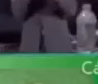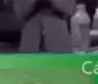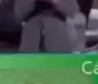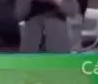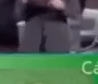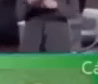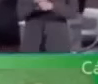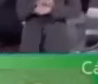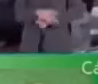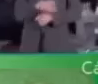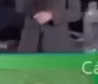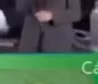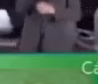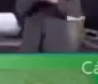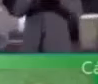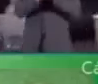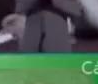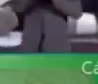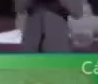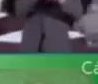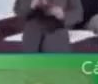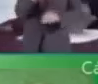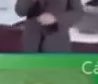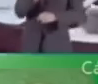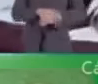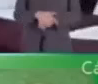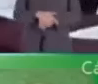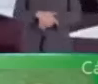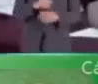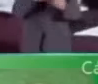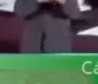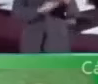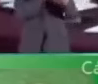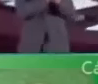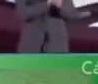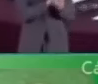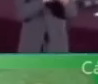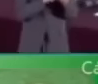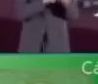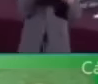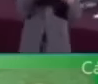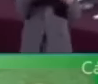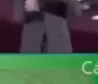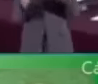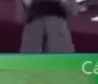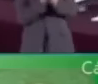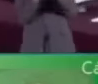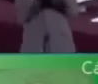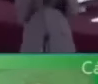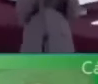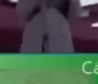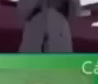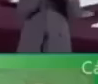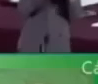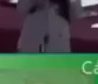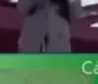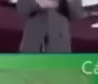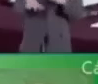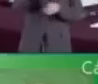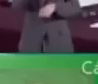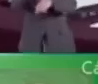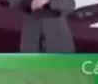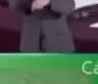magistrados. Es mentira que pueda ser cualquiera. No, en realidad tiene que ser un abogado que tenga un título, que con más de 10